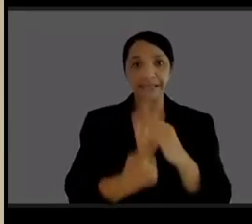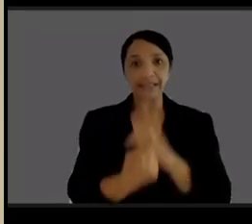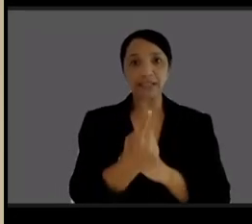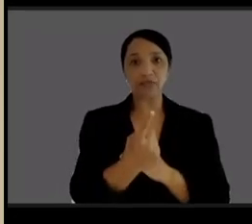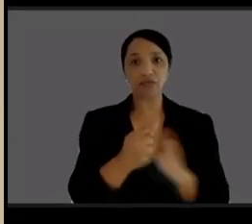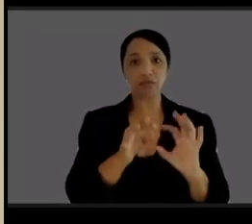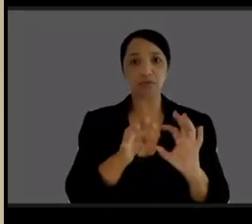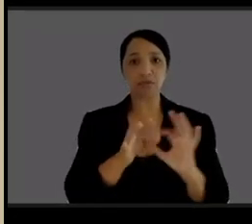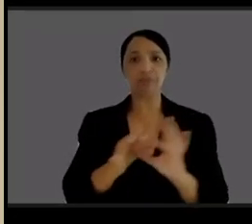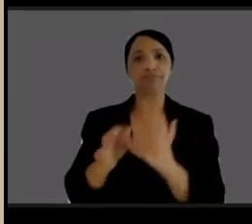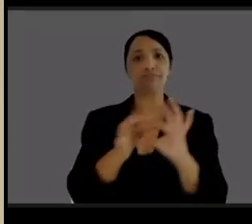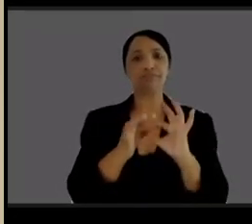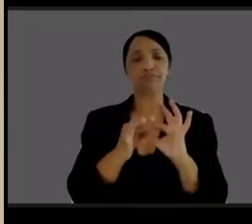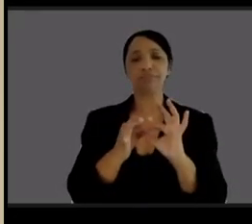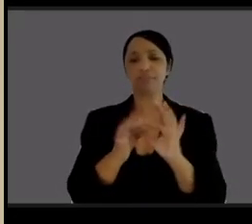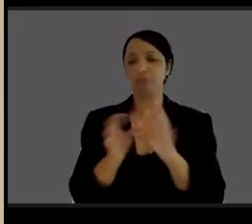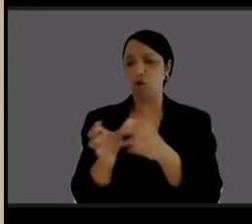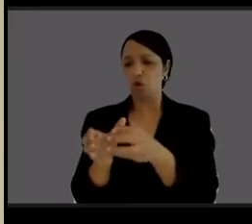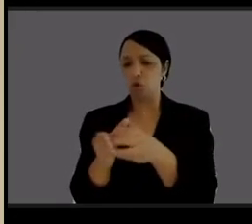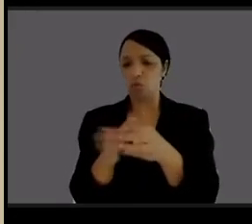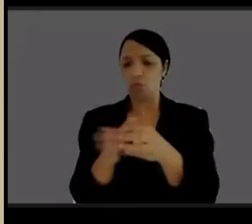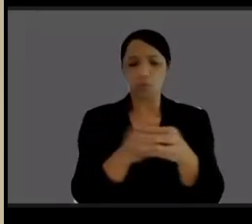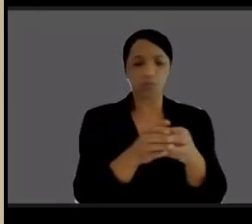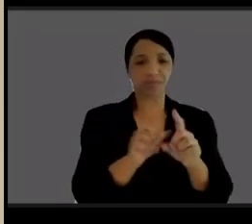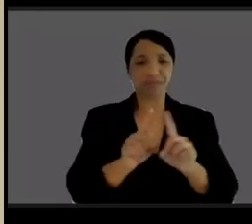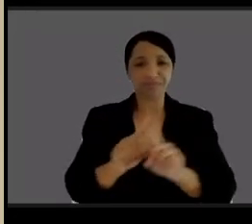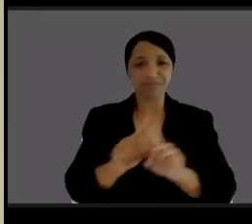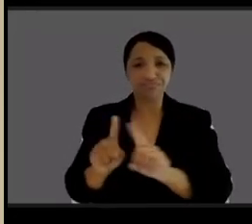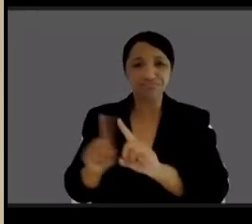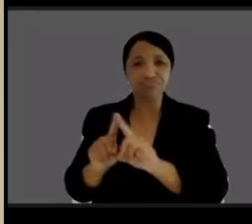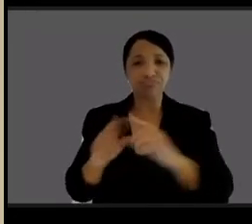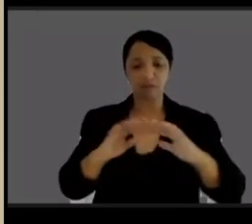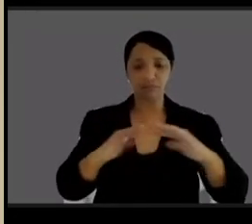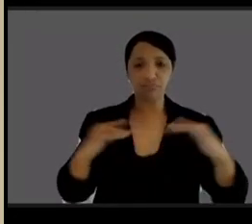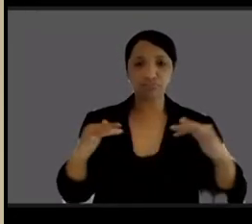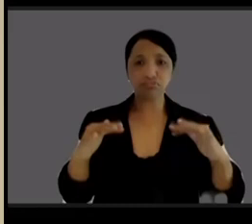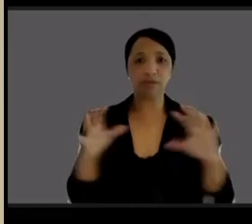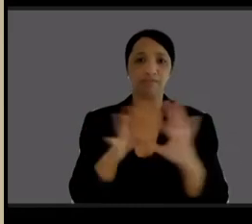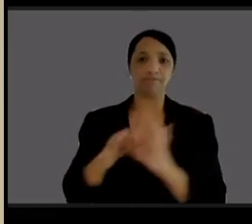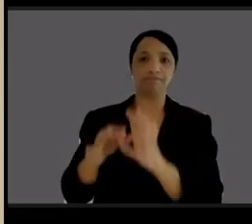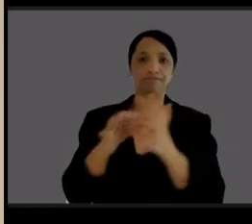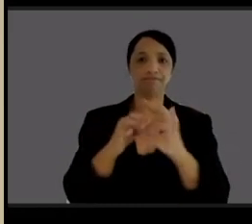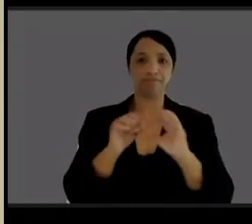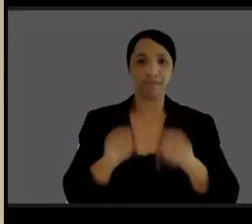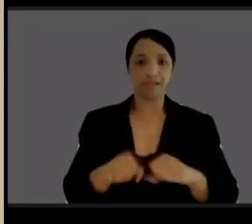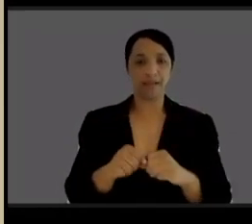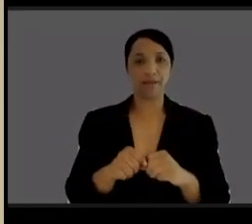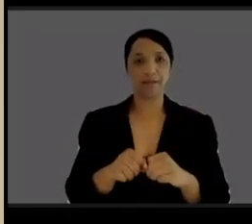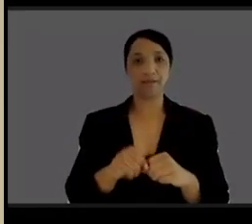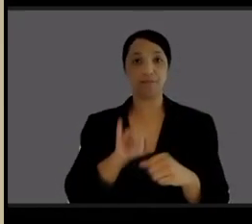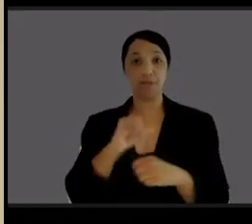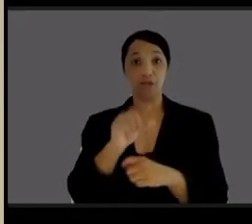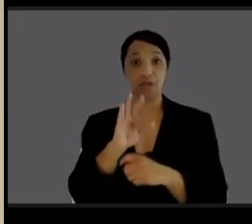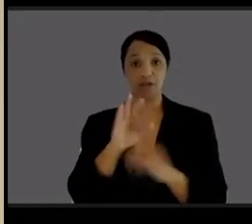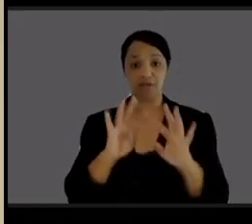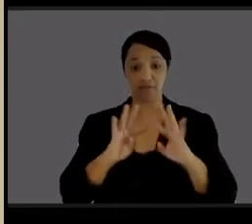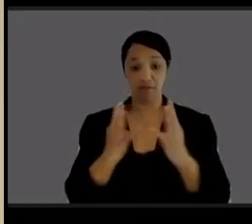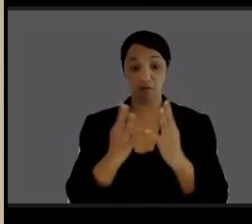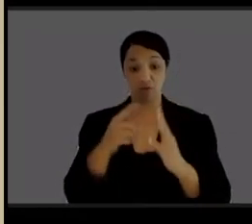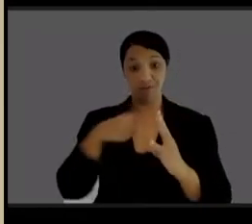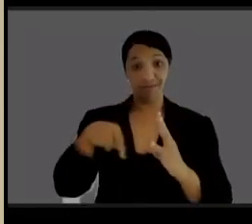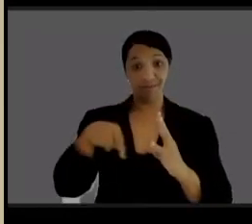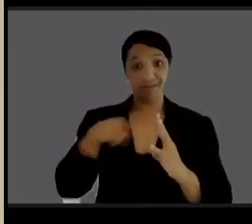los individuos trabajen conjuntamente, independientemente de sus trasfondos. El IGF debe fortalecer su